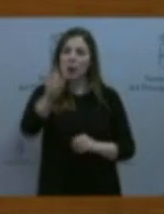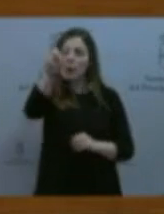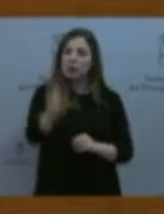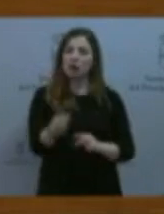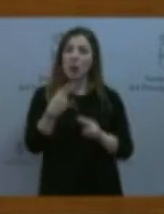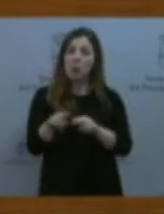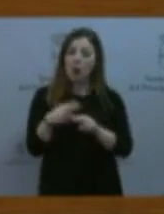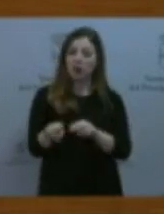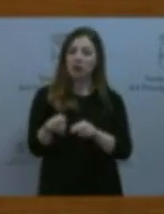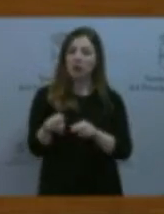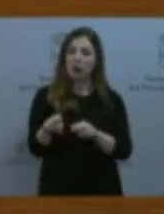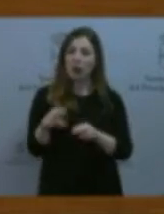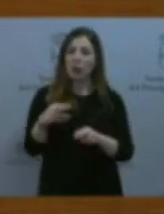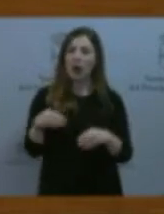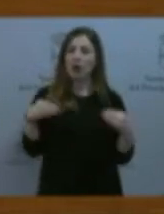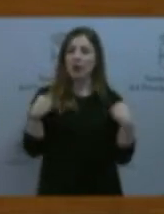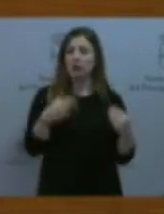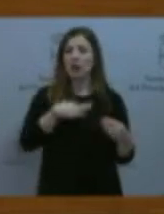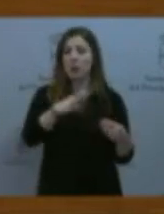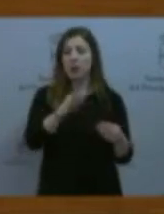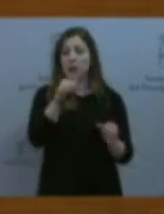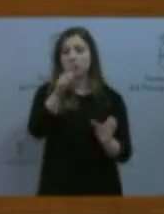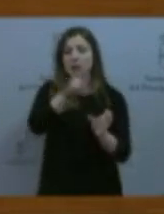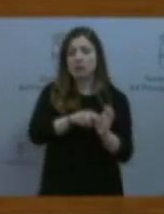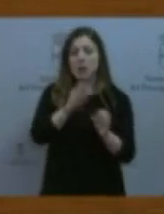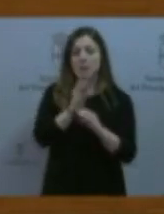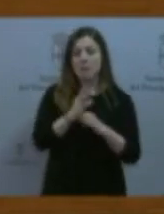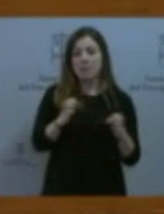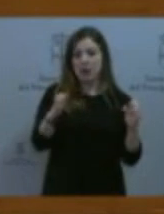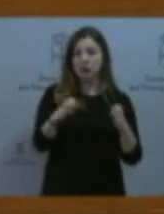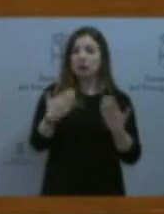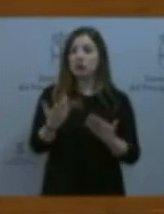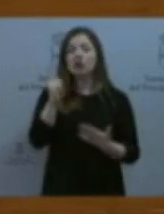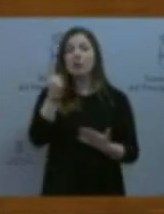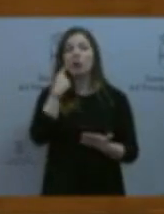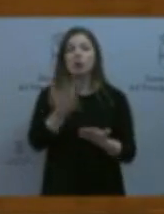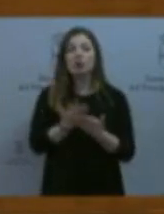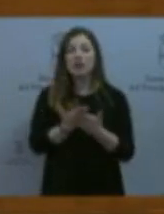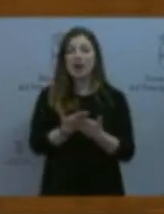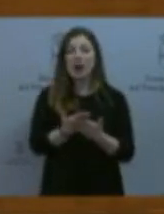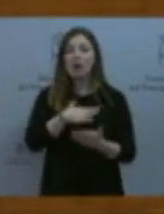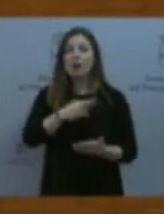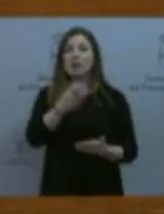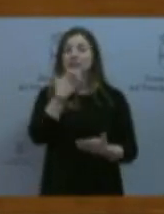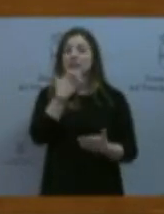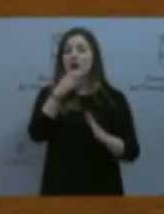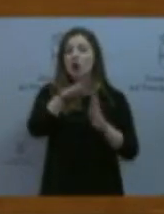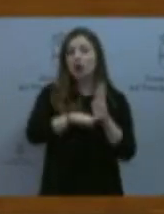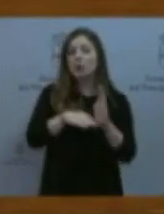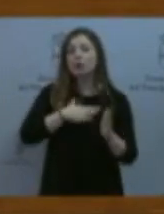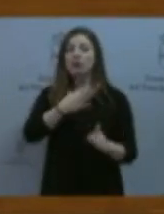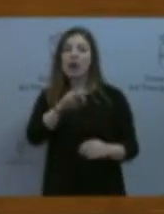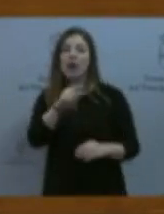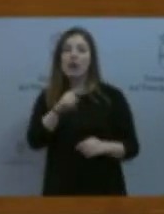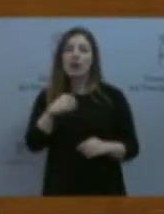Cámara Legislativa, y que solo se justifican en cuanto son condición de posibilidad del funcionamiento eficaz y libre de la